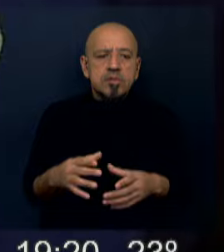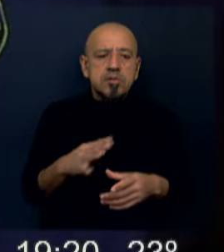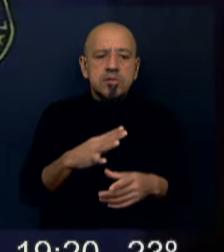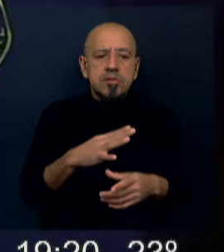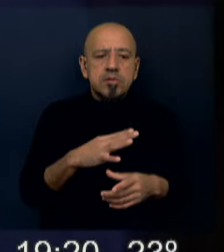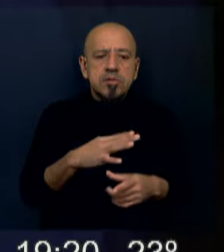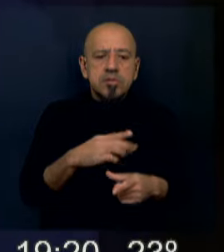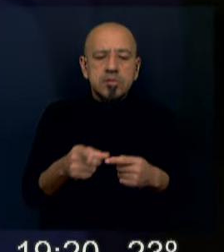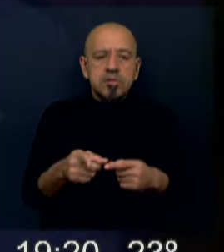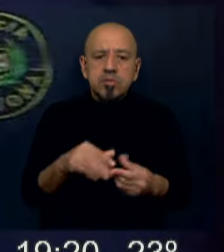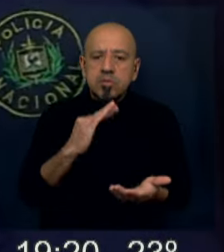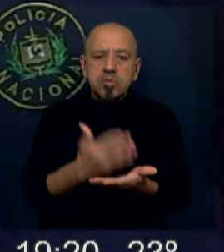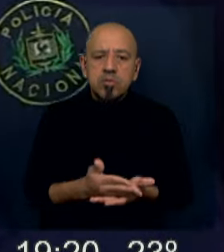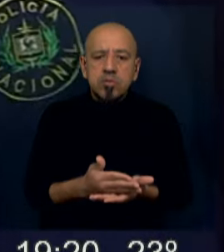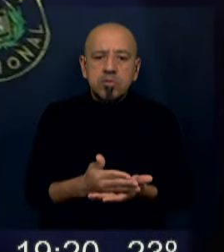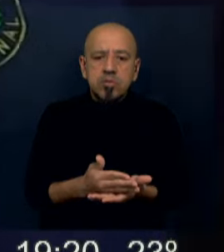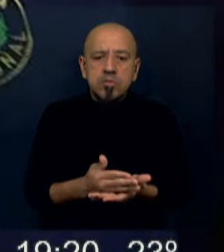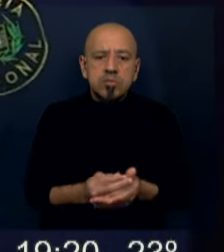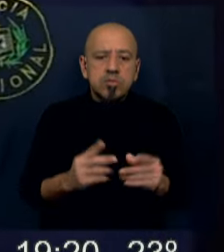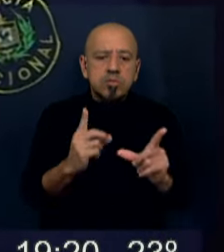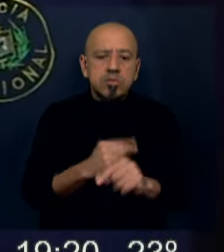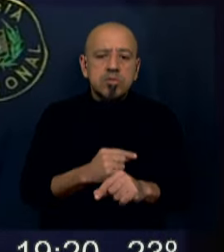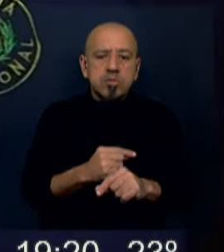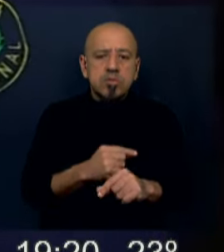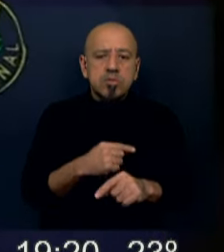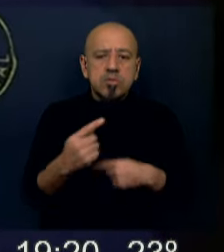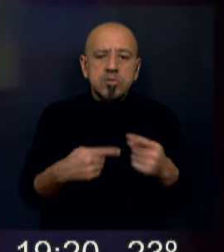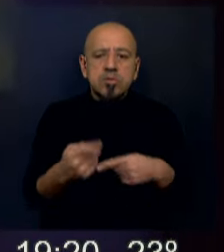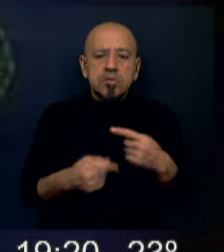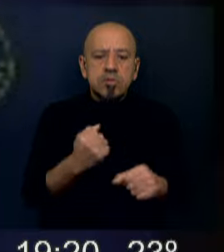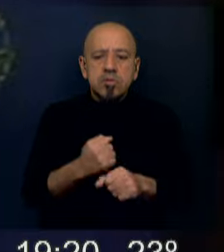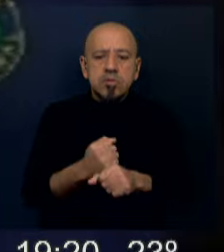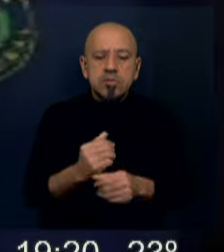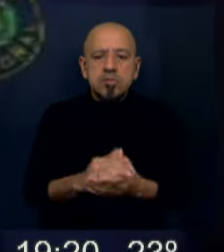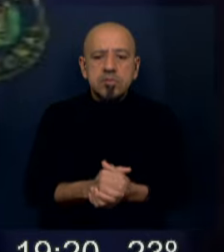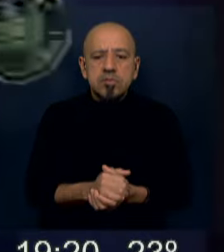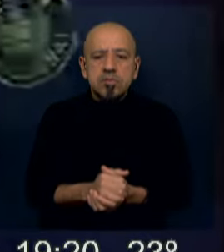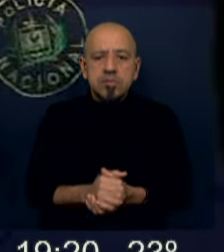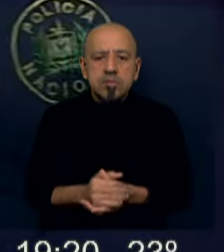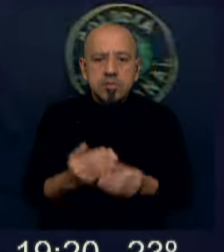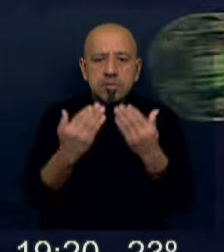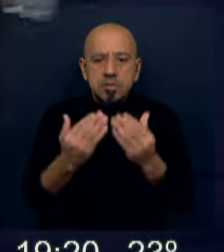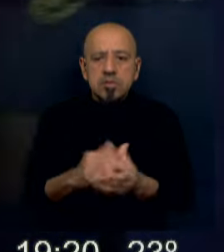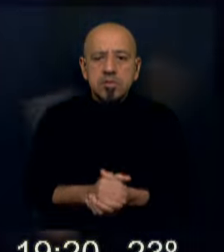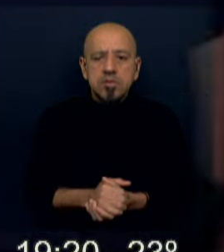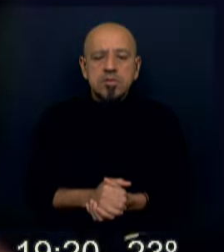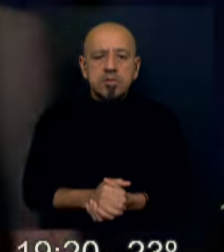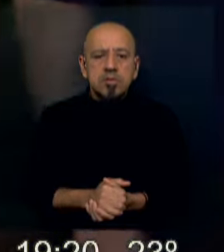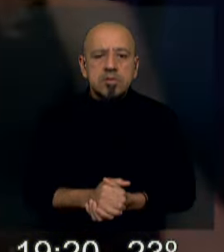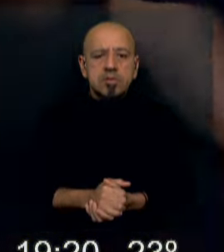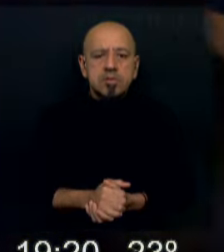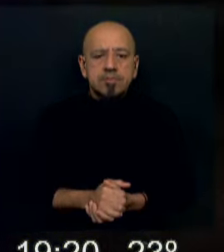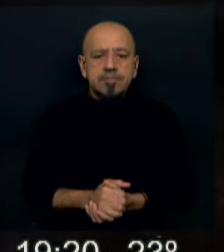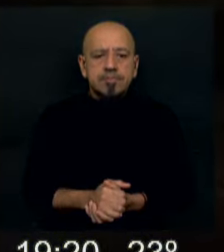eso va a ser lo último que se va a finalizar. En el caso de que sea necesario, se va a seguir trabajando, obviamente. Bien, muchas gracias. A ustedes. Bien. Bueno, volvemos a